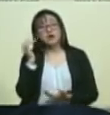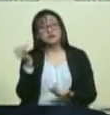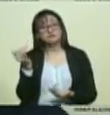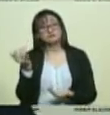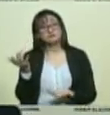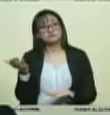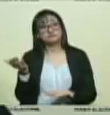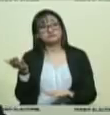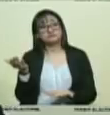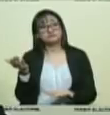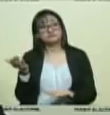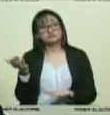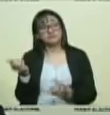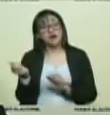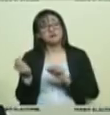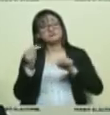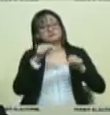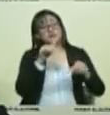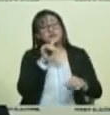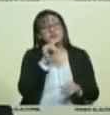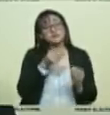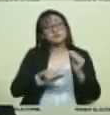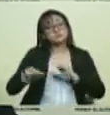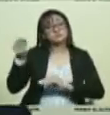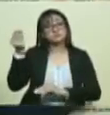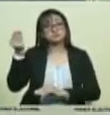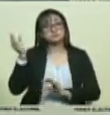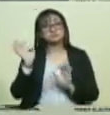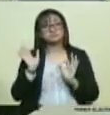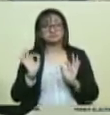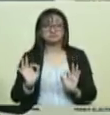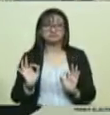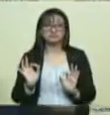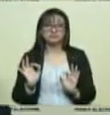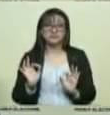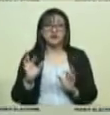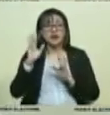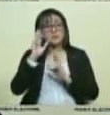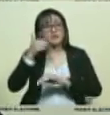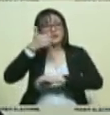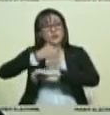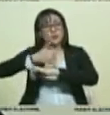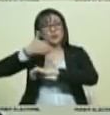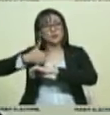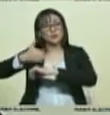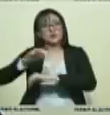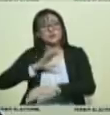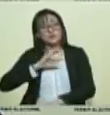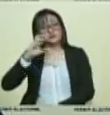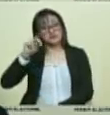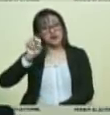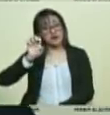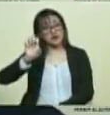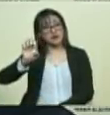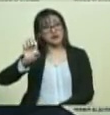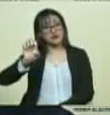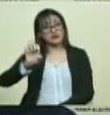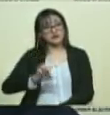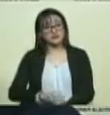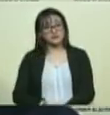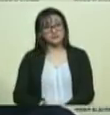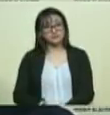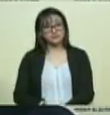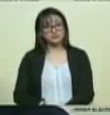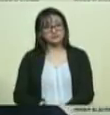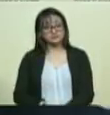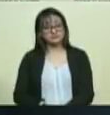como hemos hecho en algunas ocasiones, por supuesto, respetando la autoridad del Consejo Nacional Electoral. Pero fíjese, más